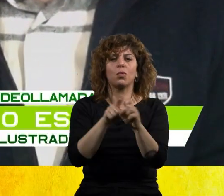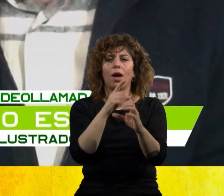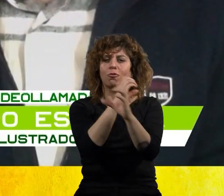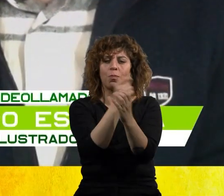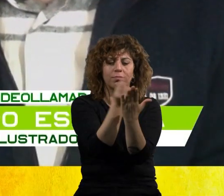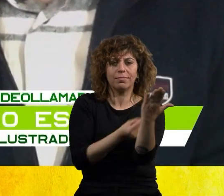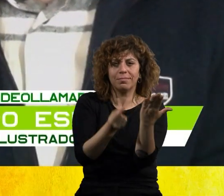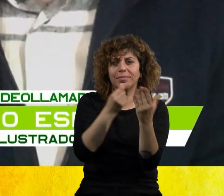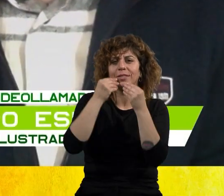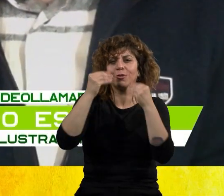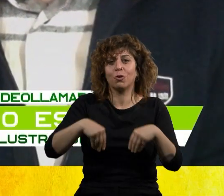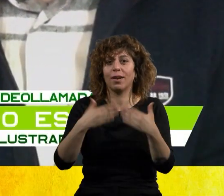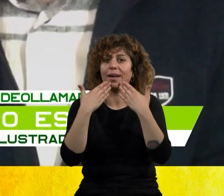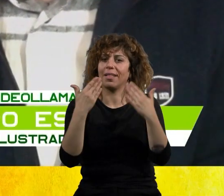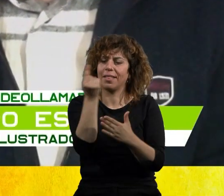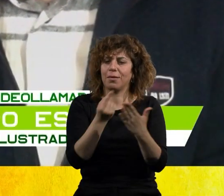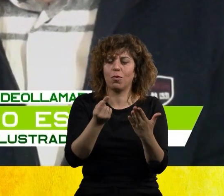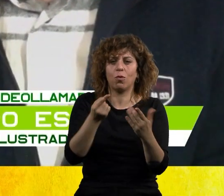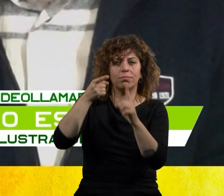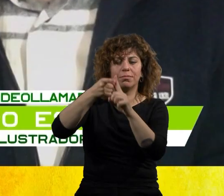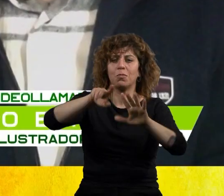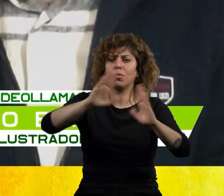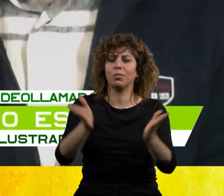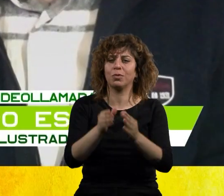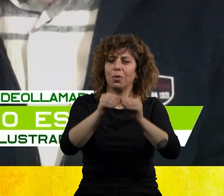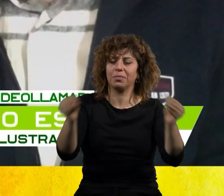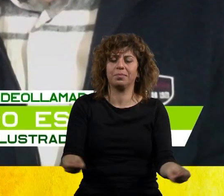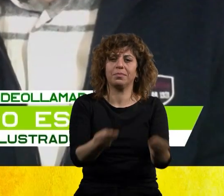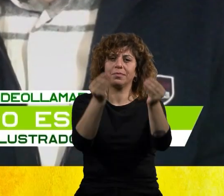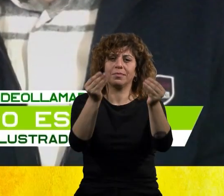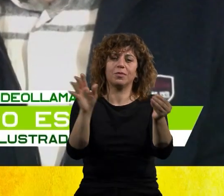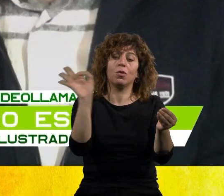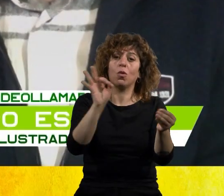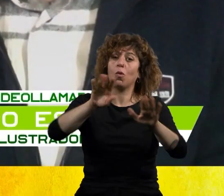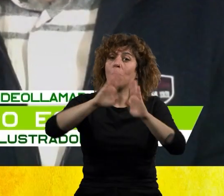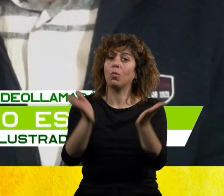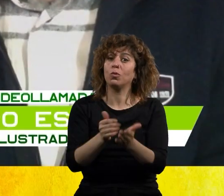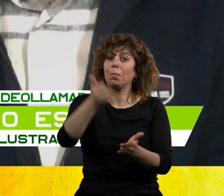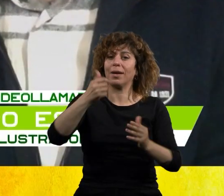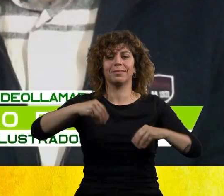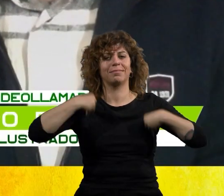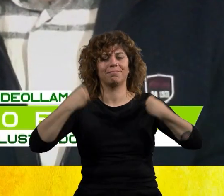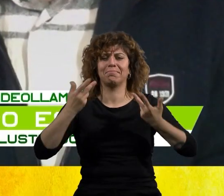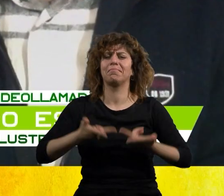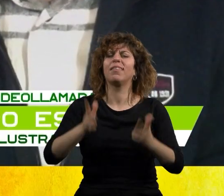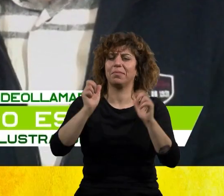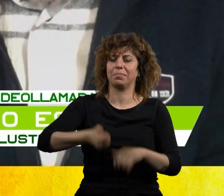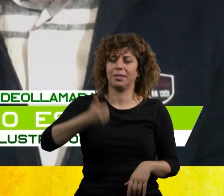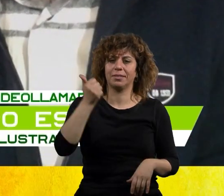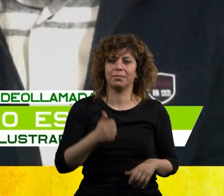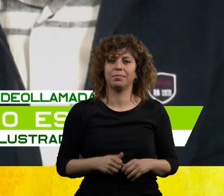contar historias con dibujos que mejorarán el mundo o por lo menos que lo hicieran más divertido y más libre.